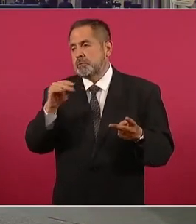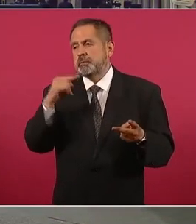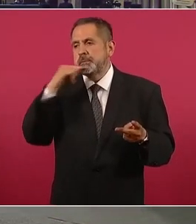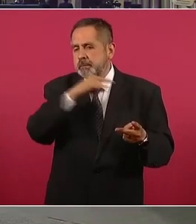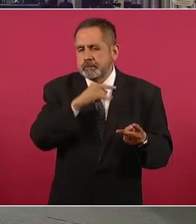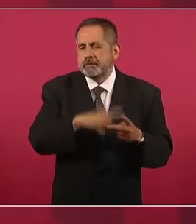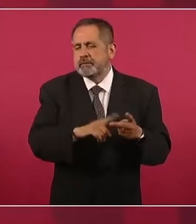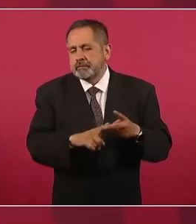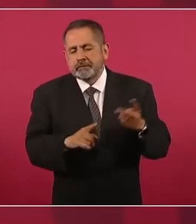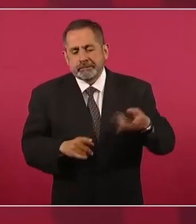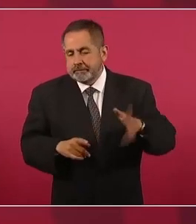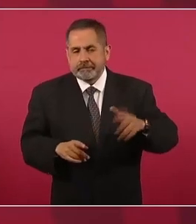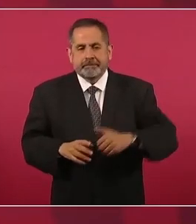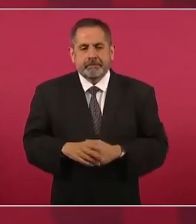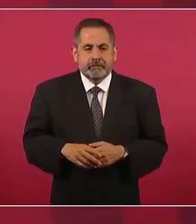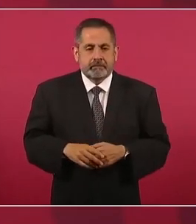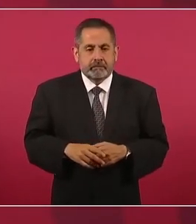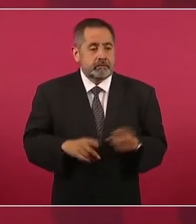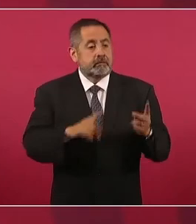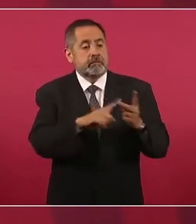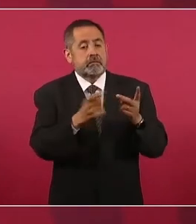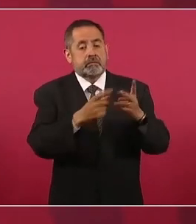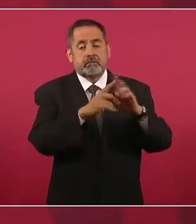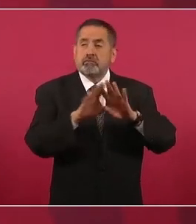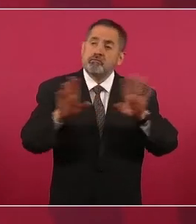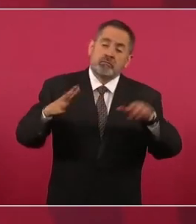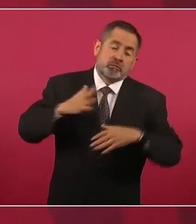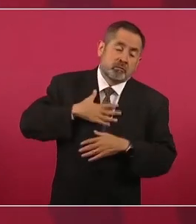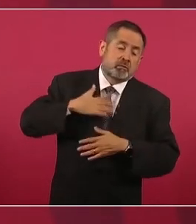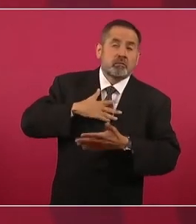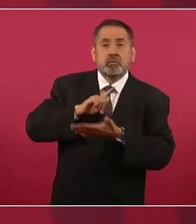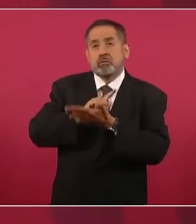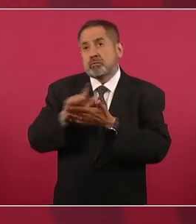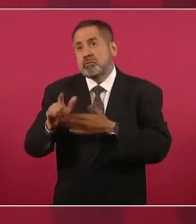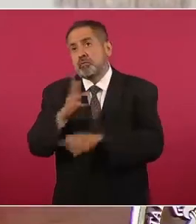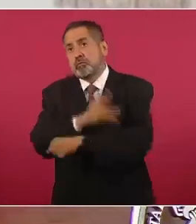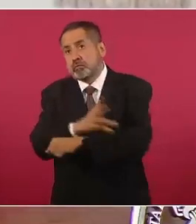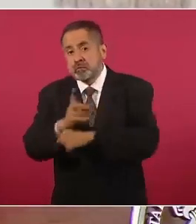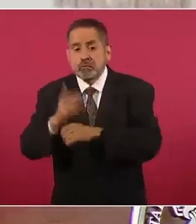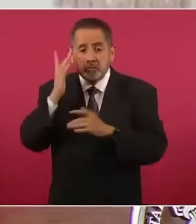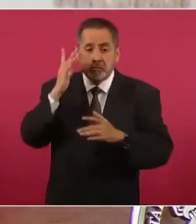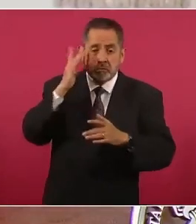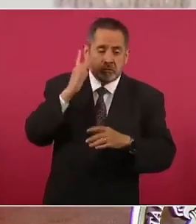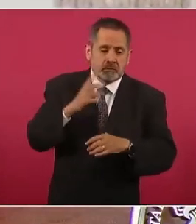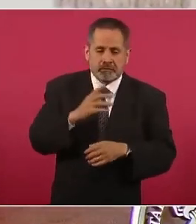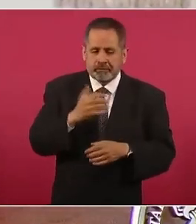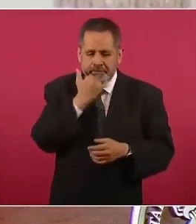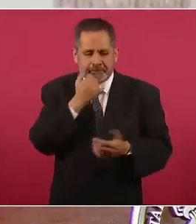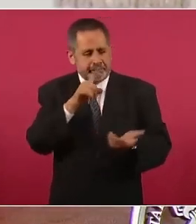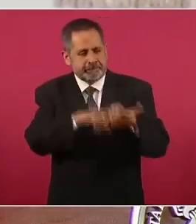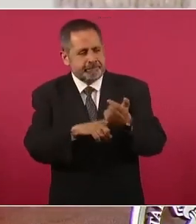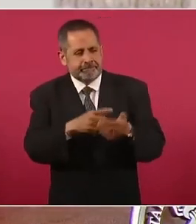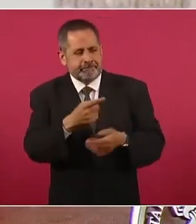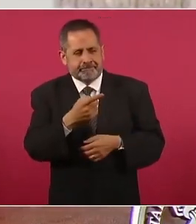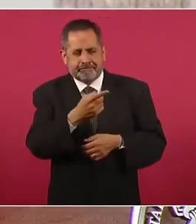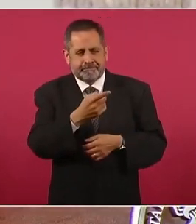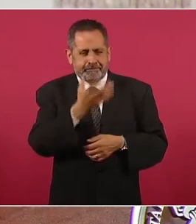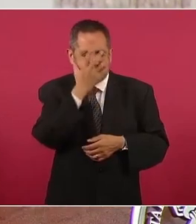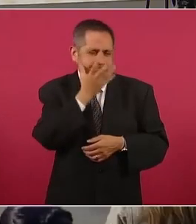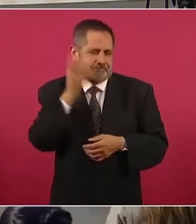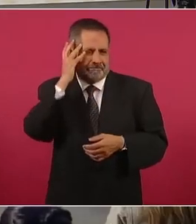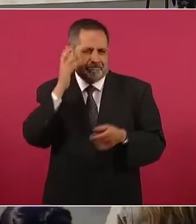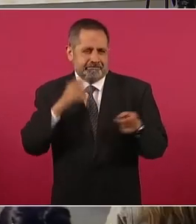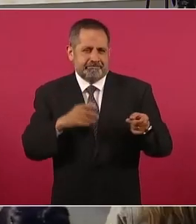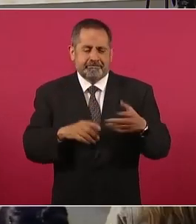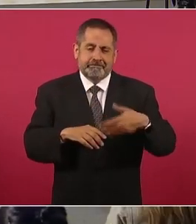que se dan baños de pureza, del doble discurso, de la doble moral.